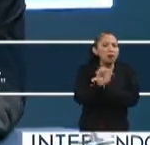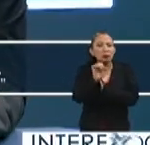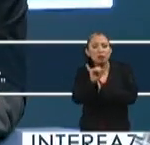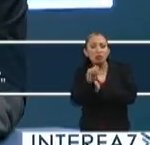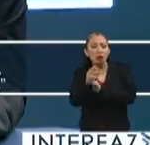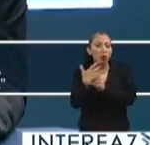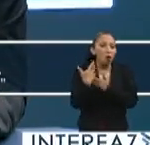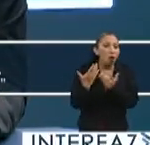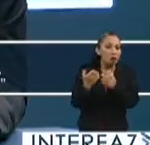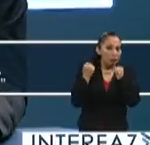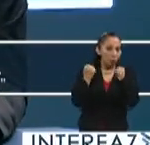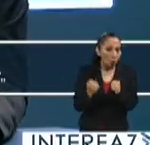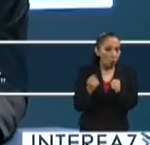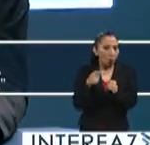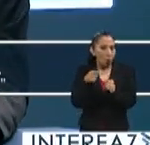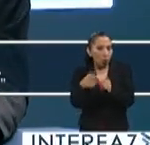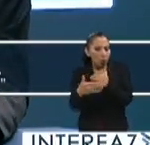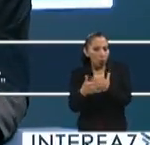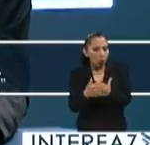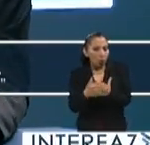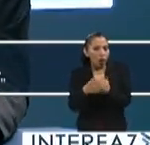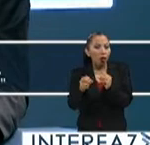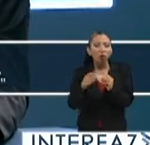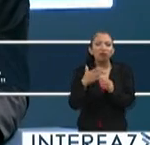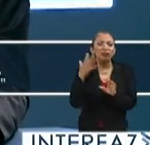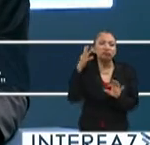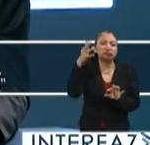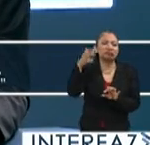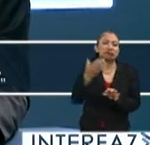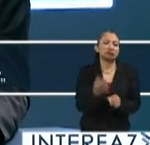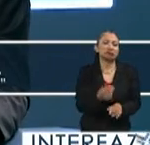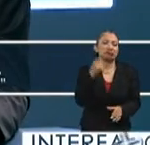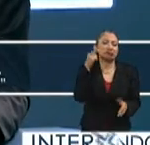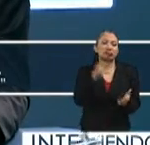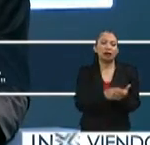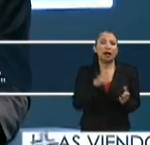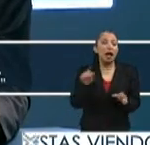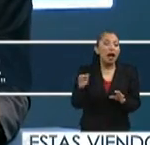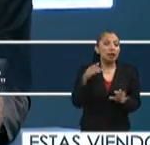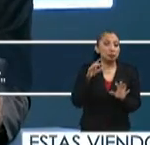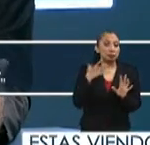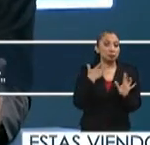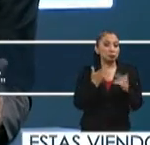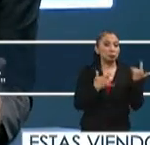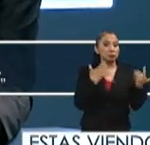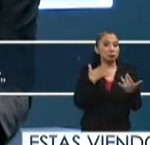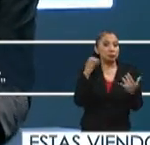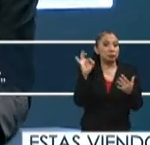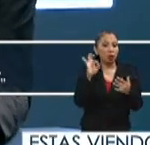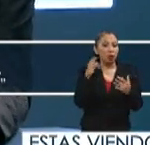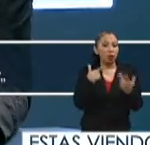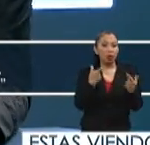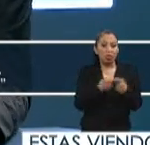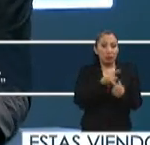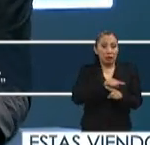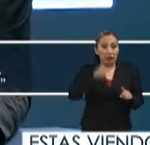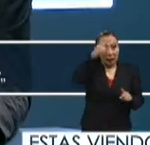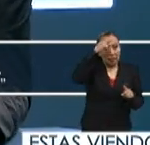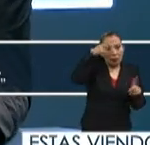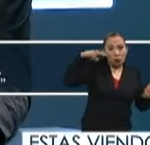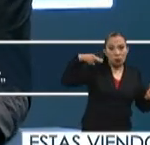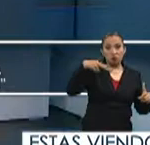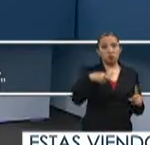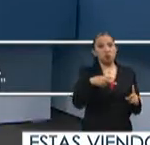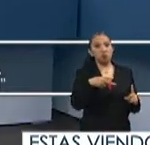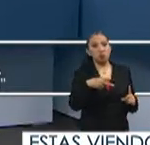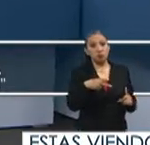tener una estimación de que un evento realmente ocurra, que eventualmente será contraintuitivo, eventualmente va a estar en contra de nuestras expectativas,